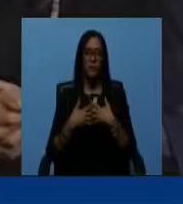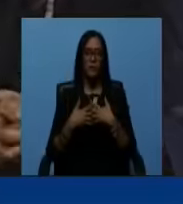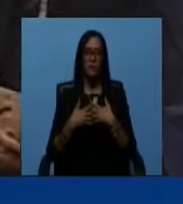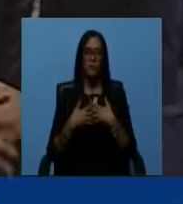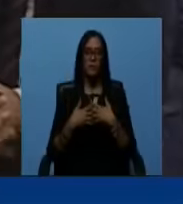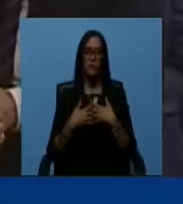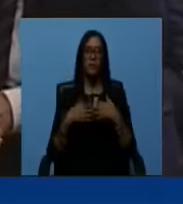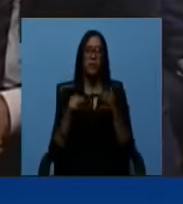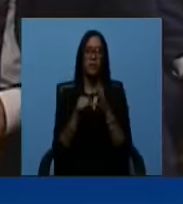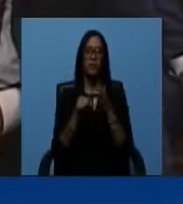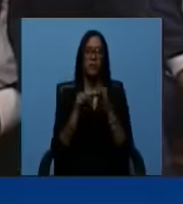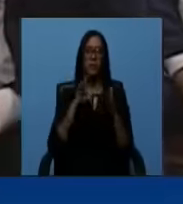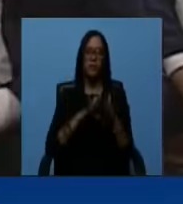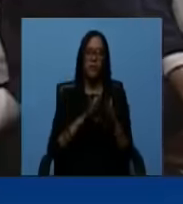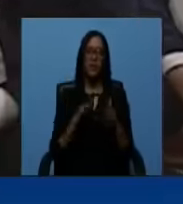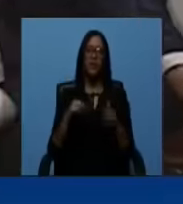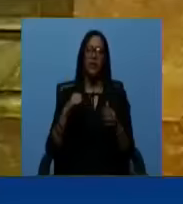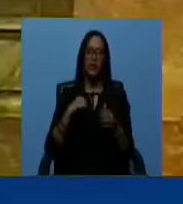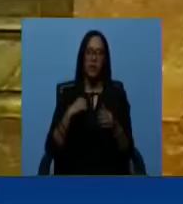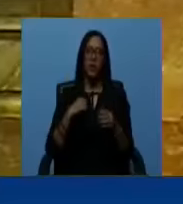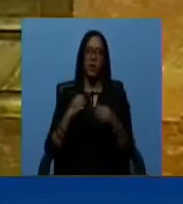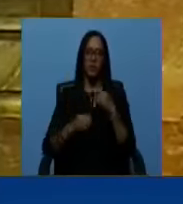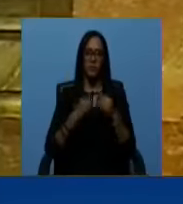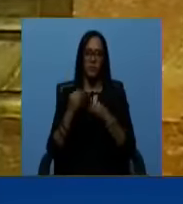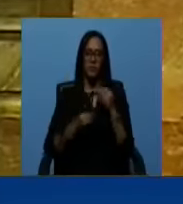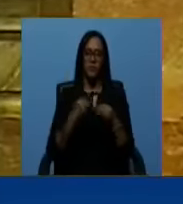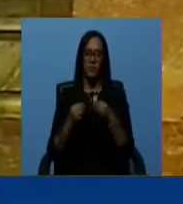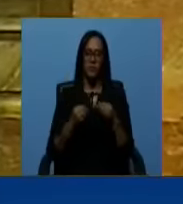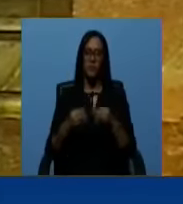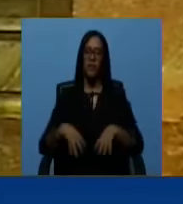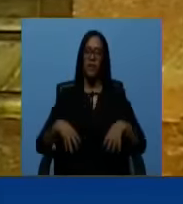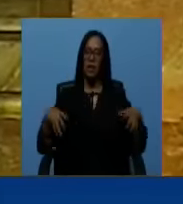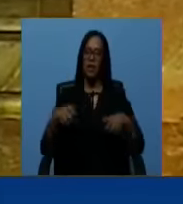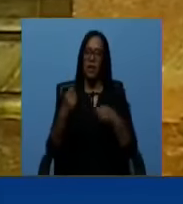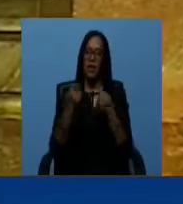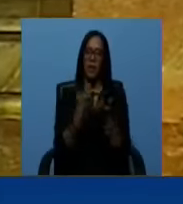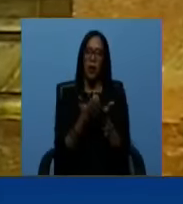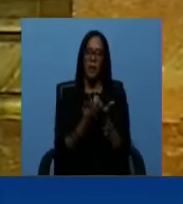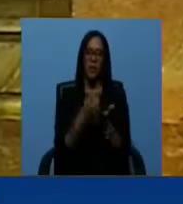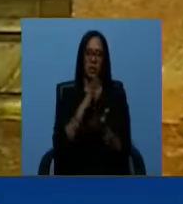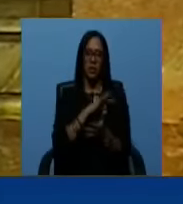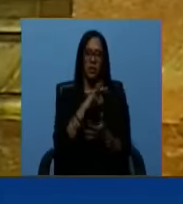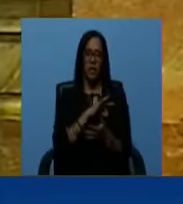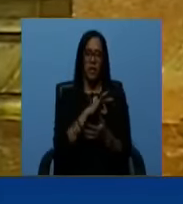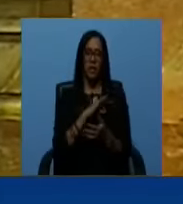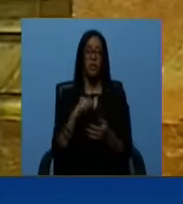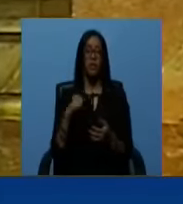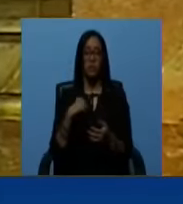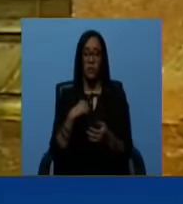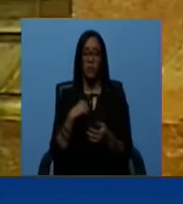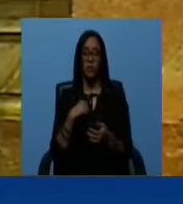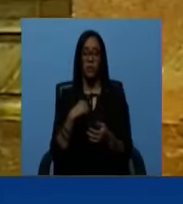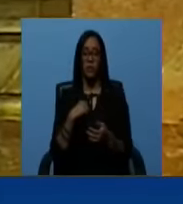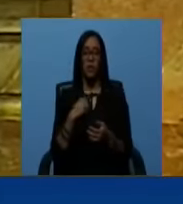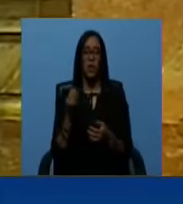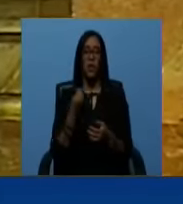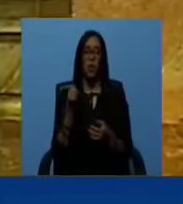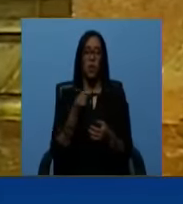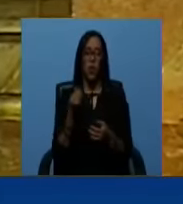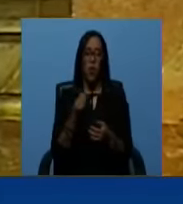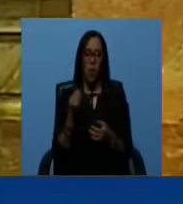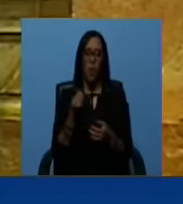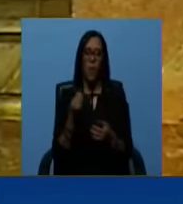están, son generadores de riqueza económica y social. Son como los glóbulos